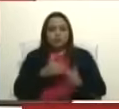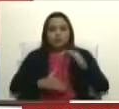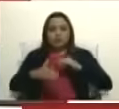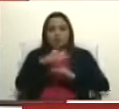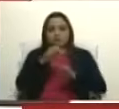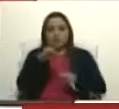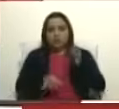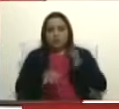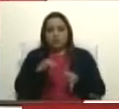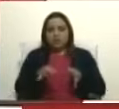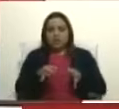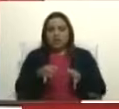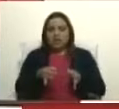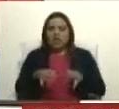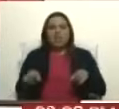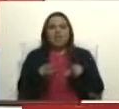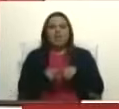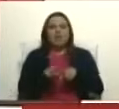sea,